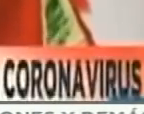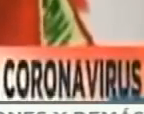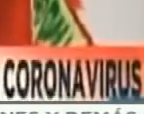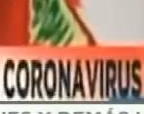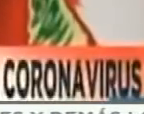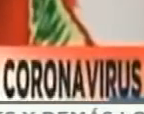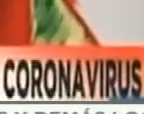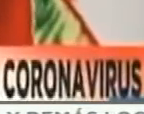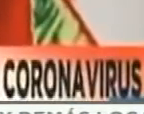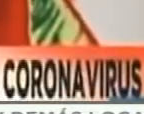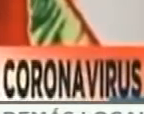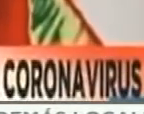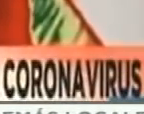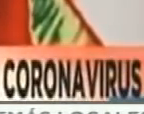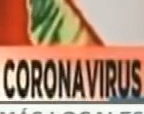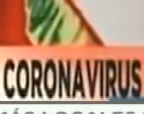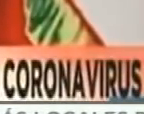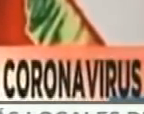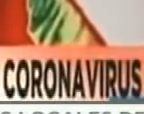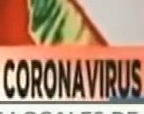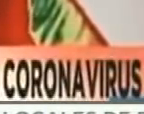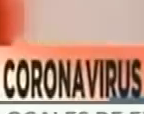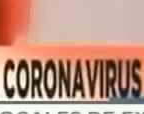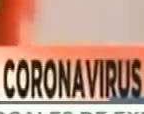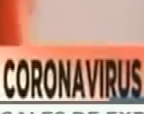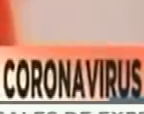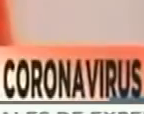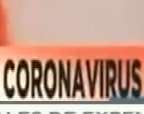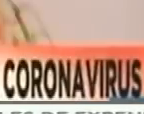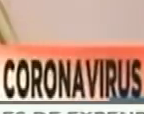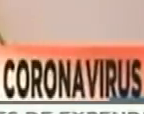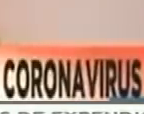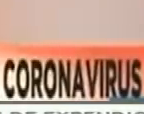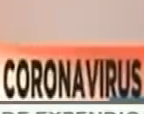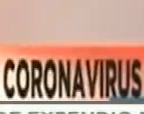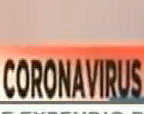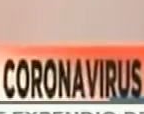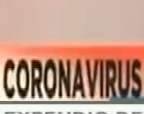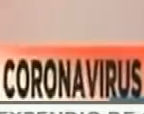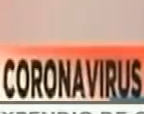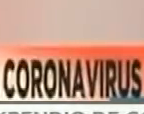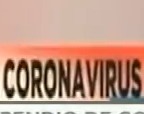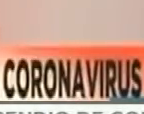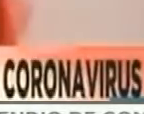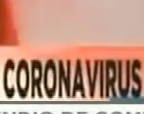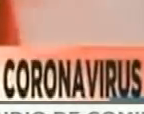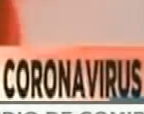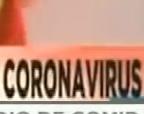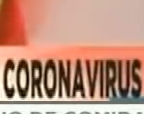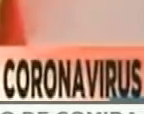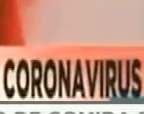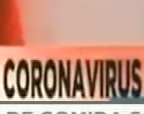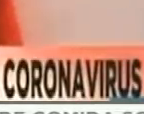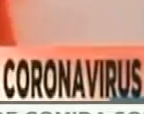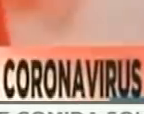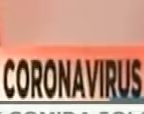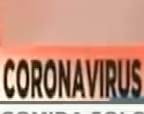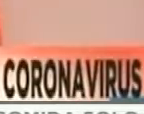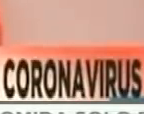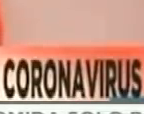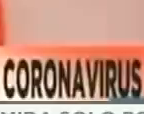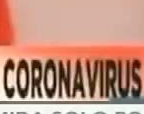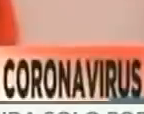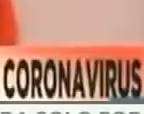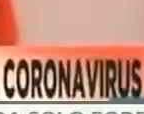Airear es otro elemento clave. Los expertos explican que los aerosoles se comportan como una bocanada de humo que sale de una persona que está